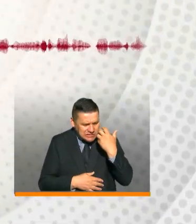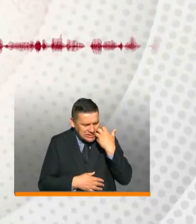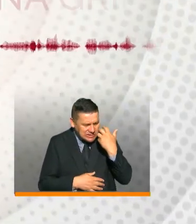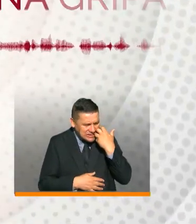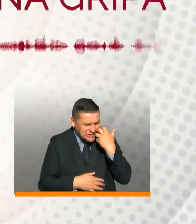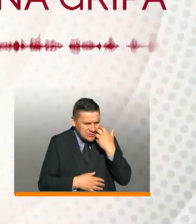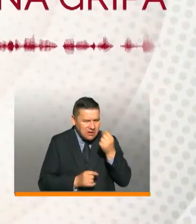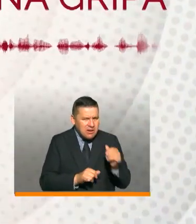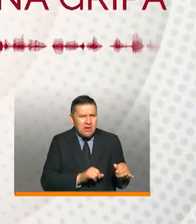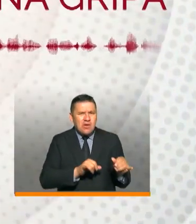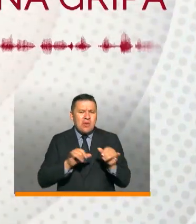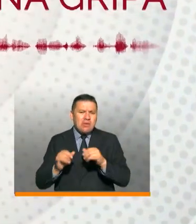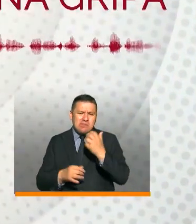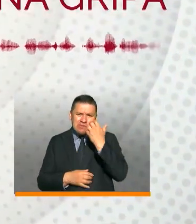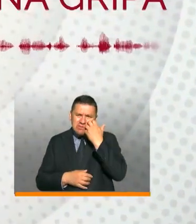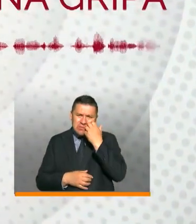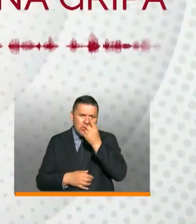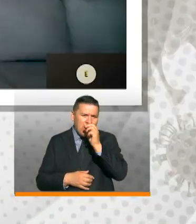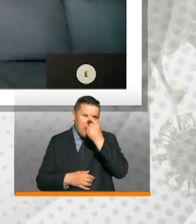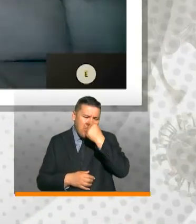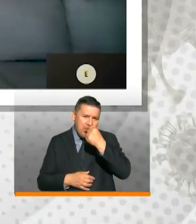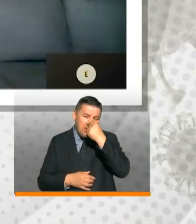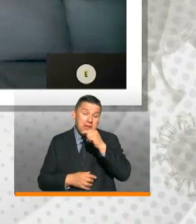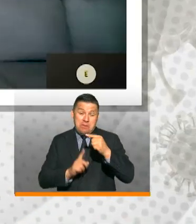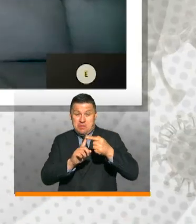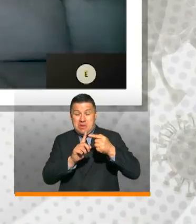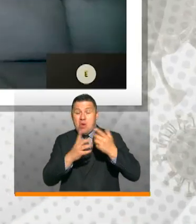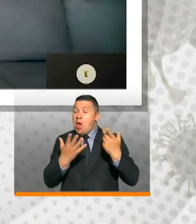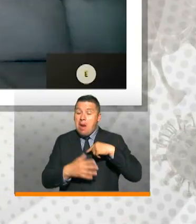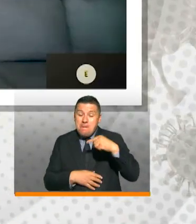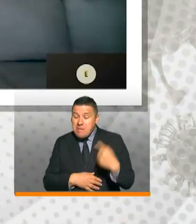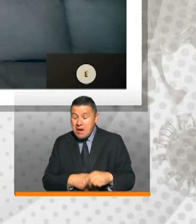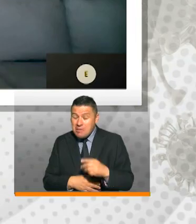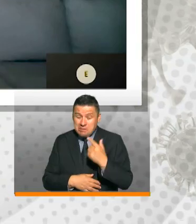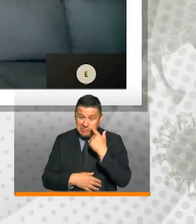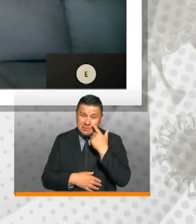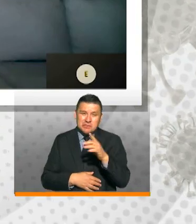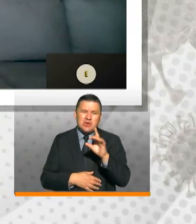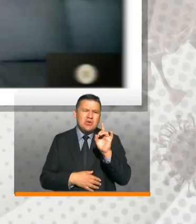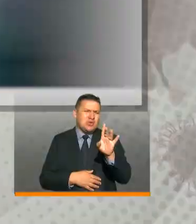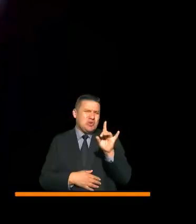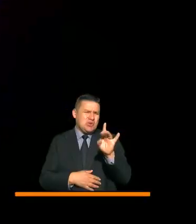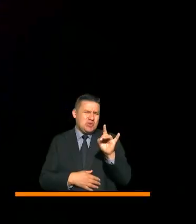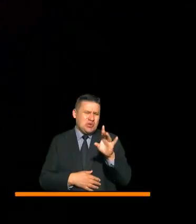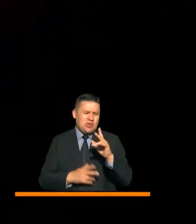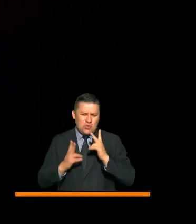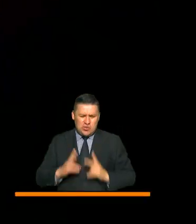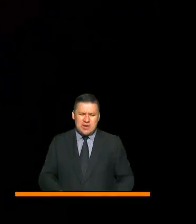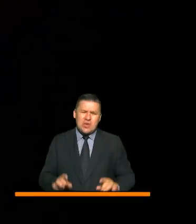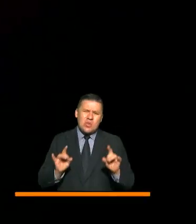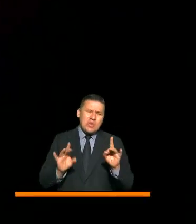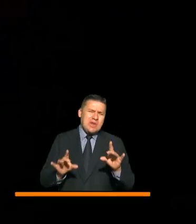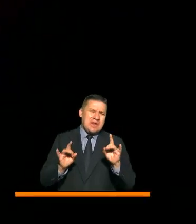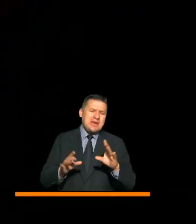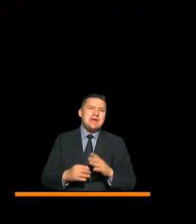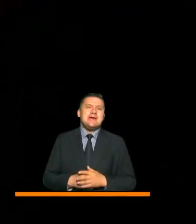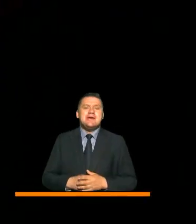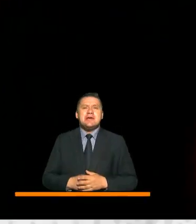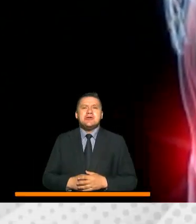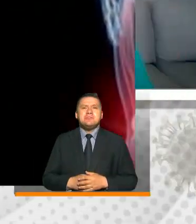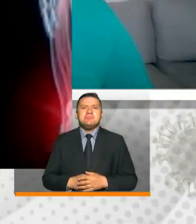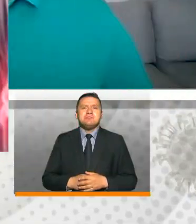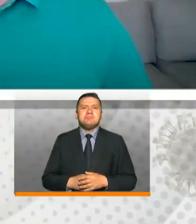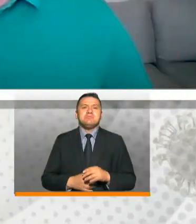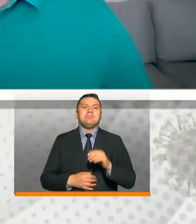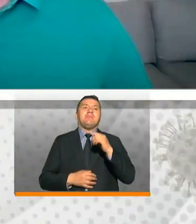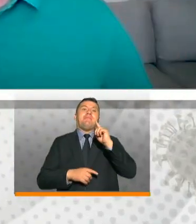síntomas eran similares a los de una gripa. En primer lugar fue dolor intenso en el cuerpo.